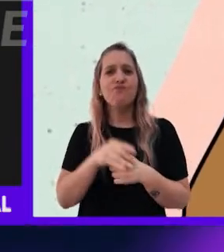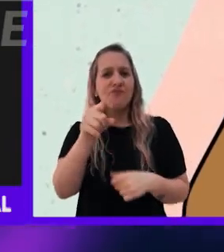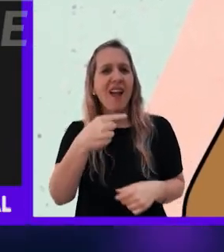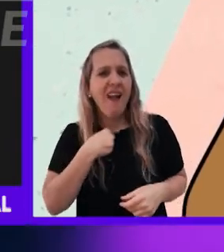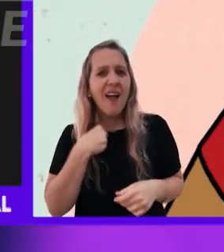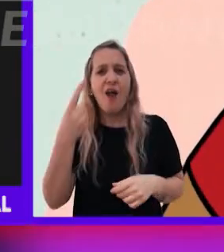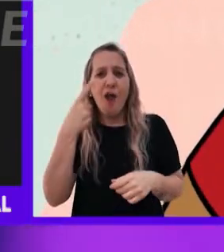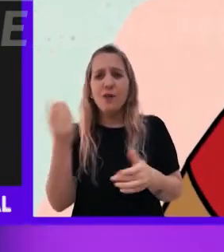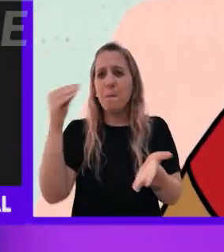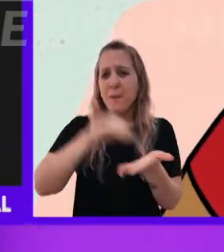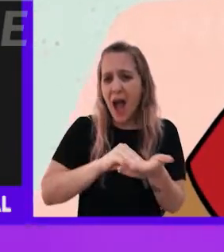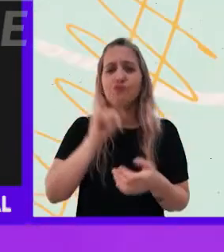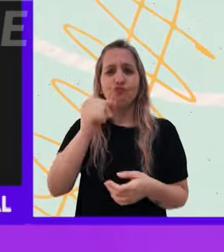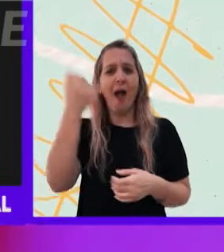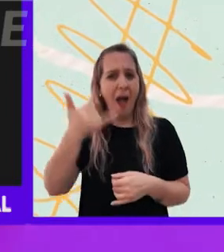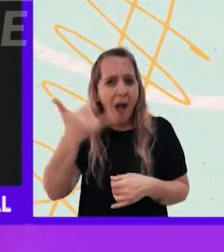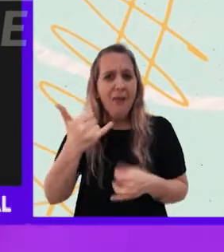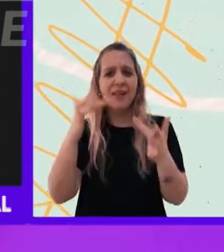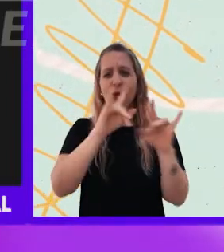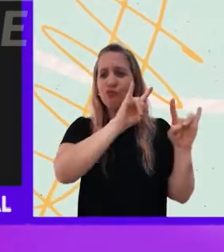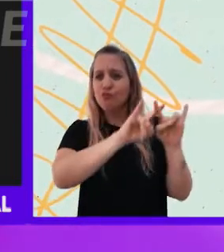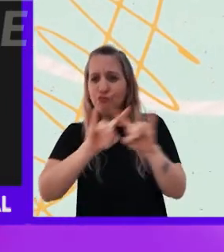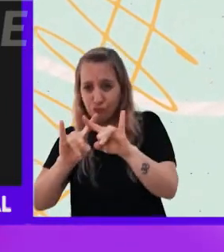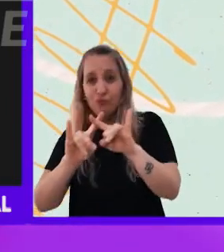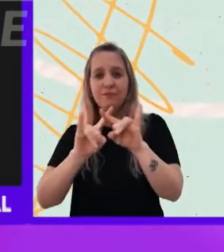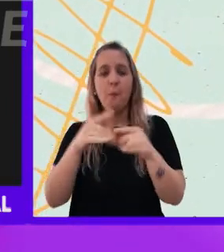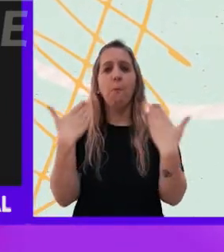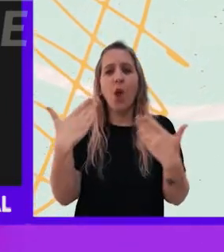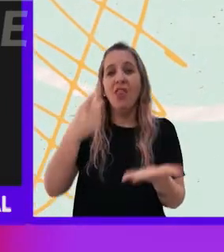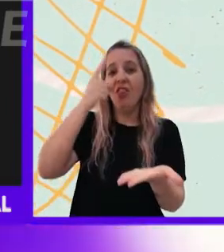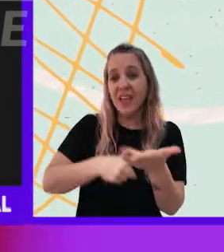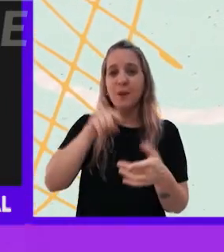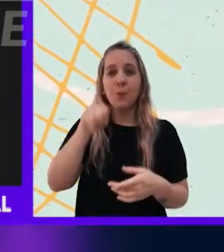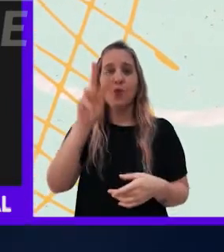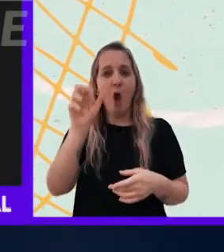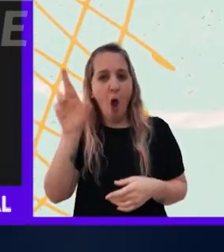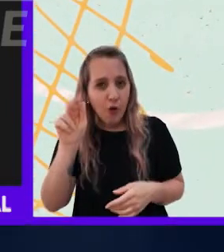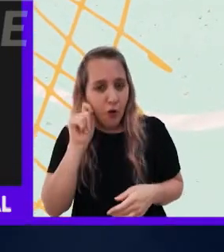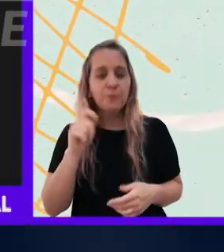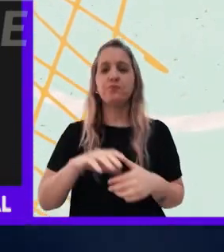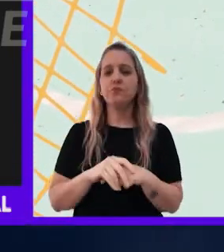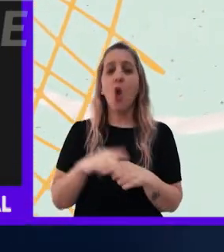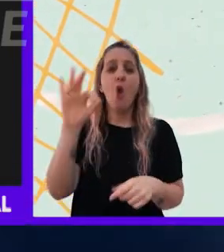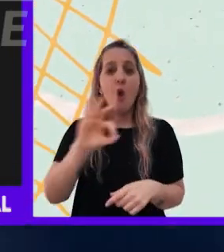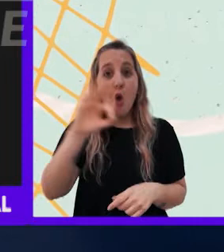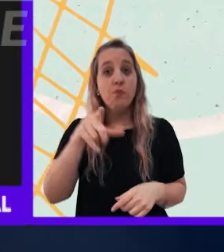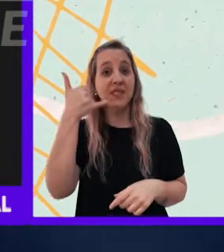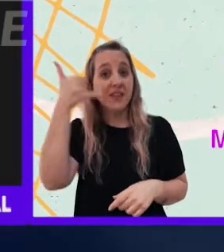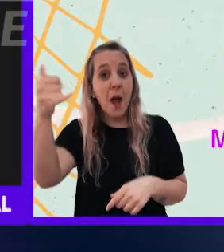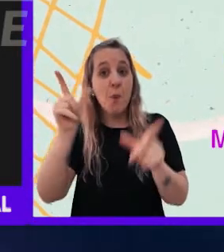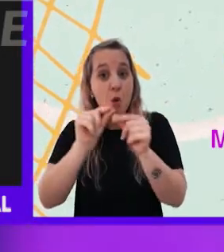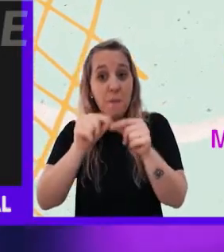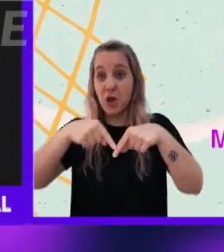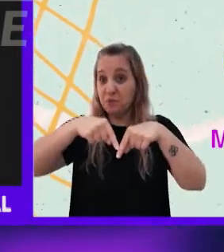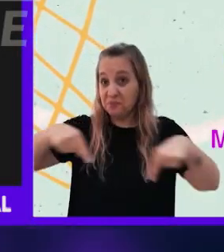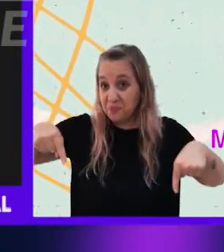escuelas para brindar justamente estas herramientas que permiten tomar decisiones de forma informada, de forma libre, conocer